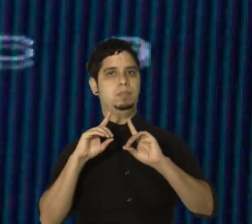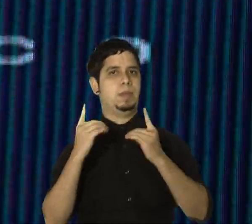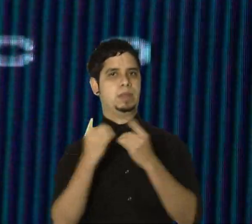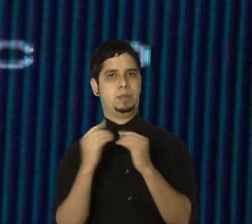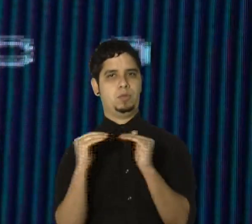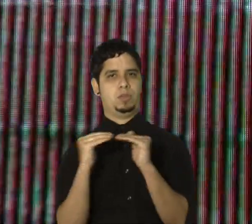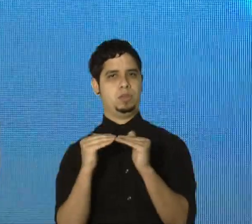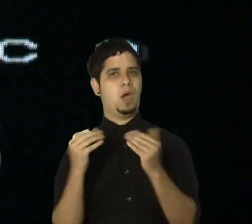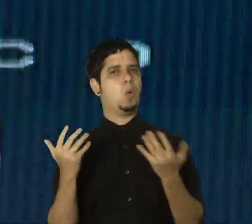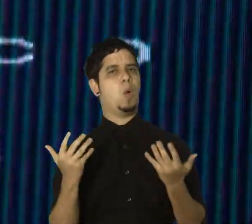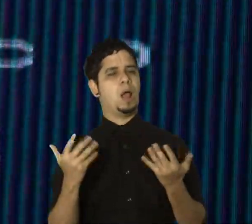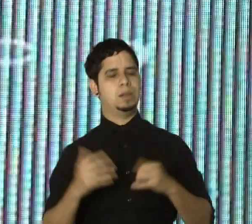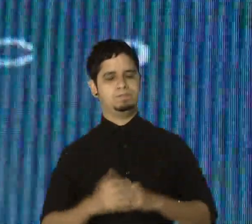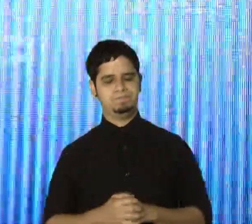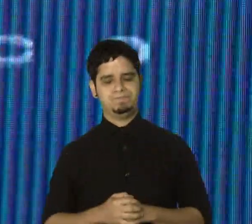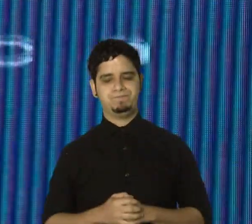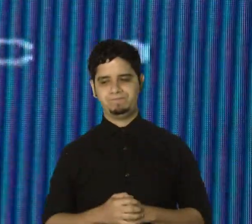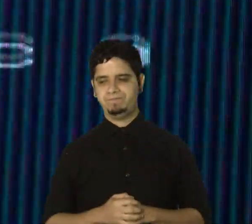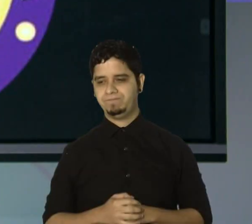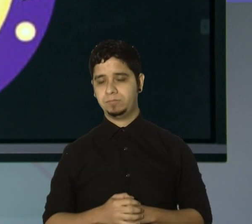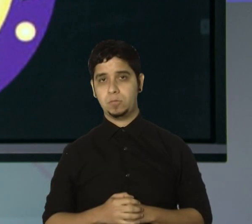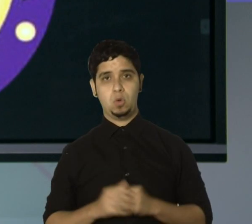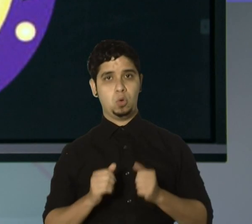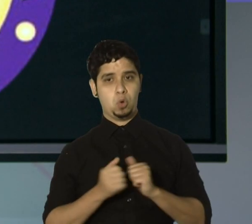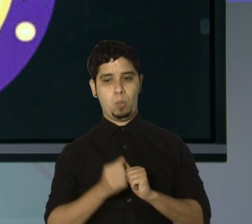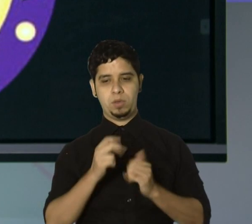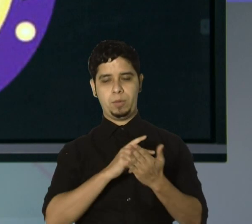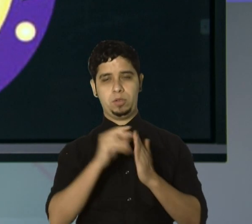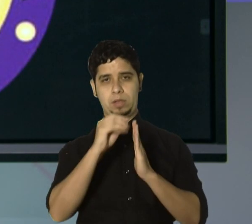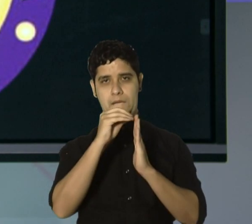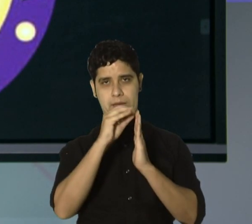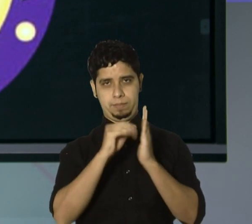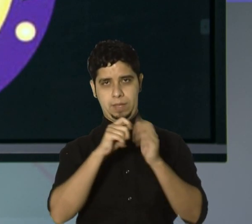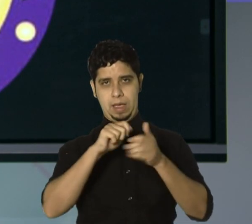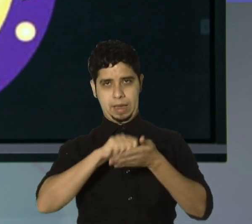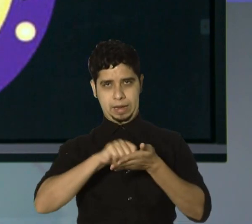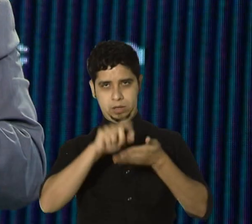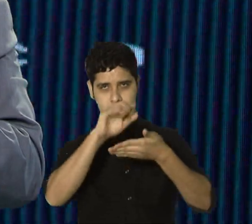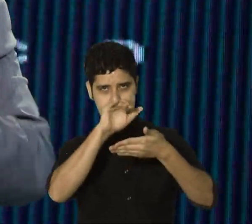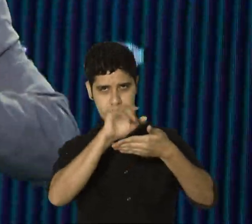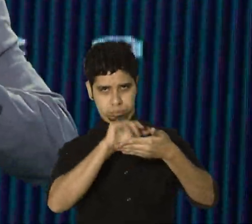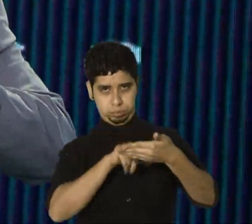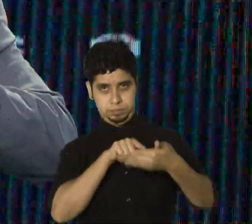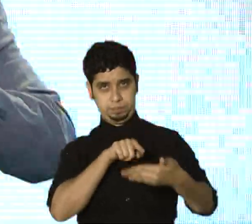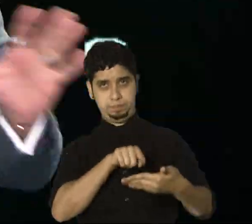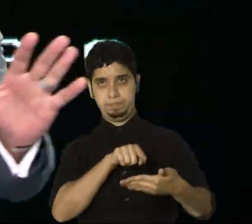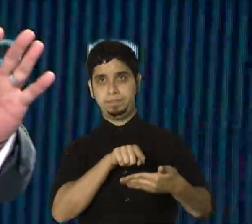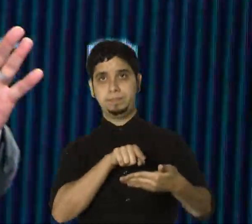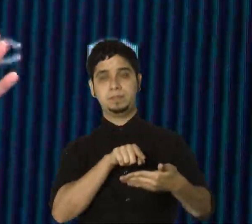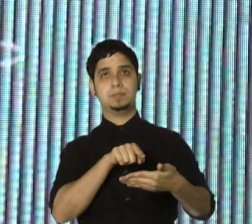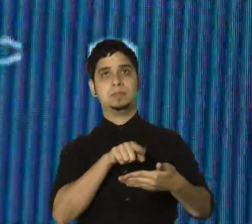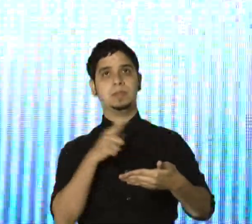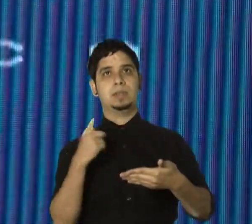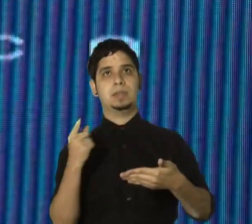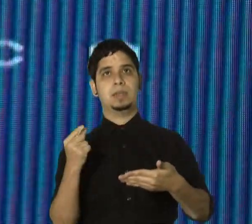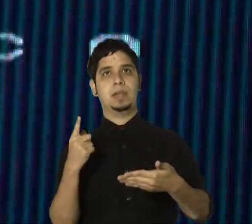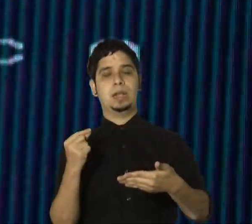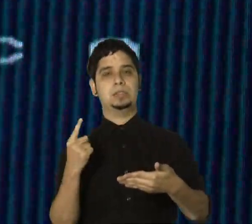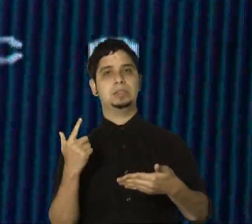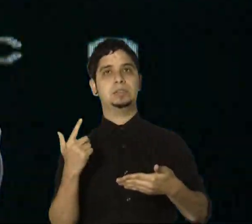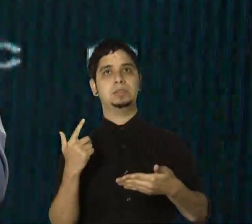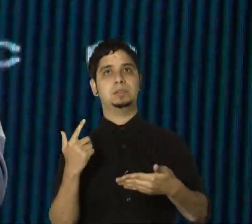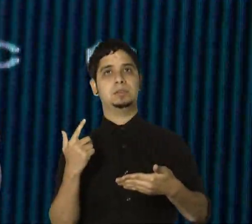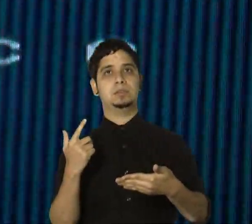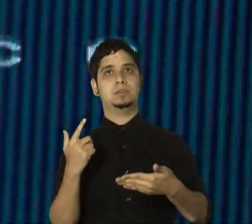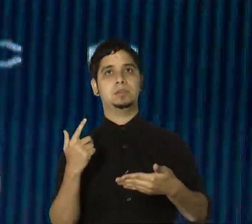en que según está redactado ese proyecto del Senado, eso niega la posibilidad